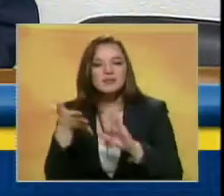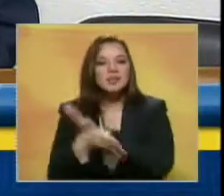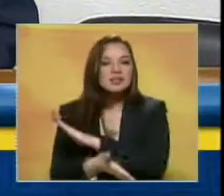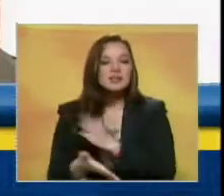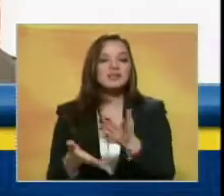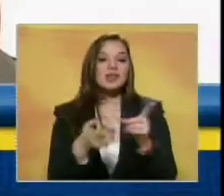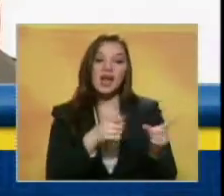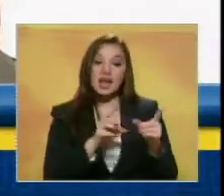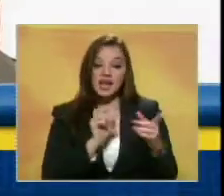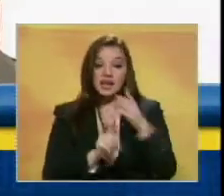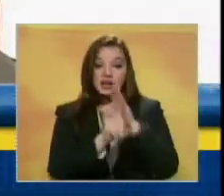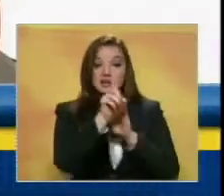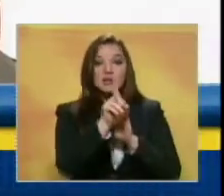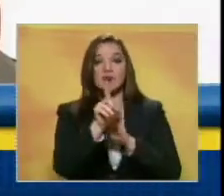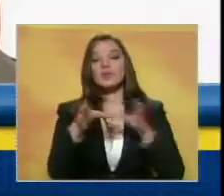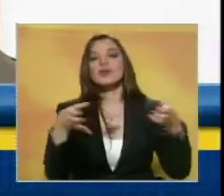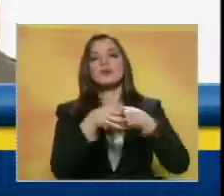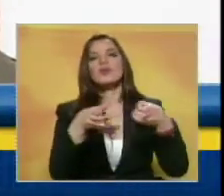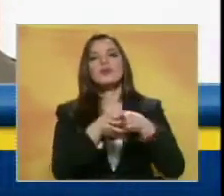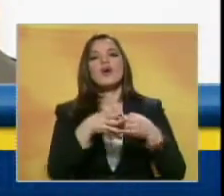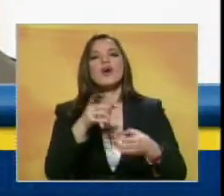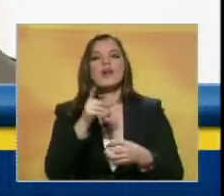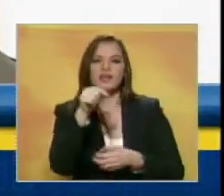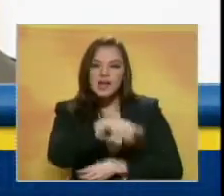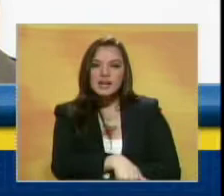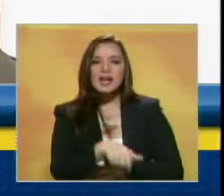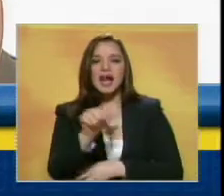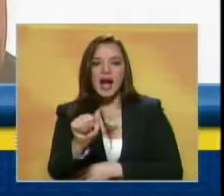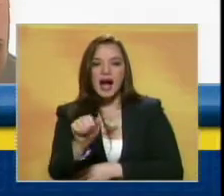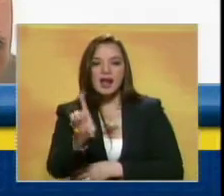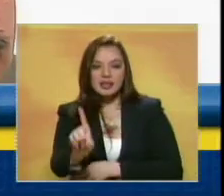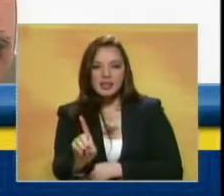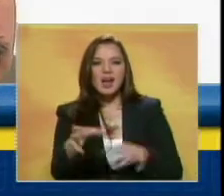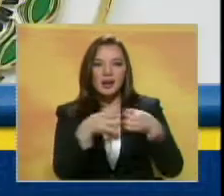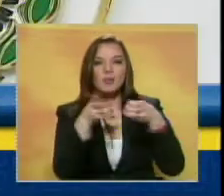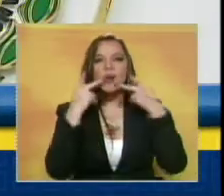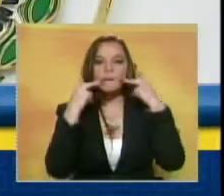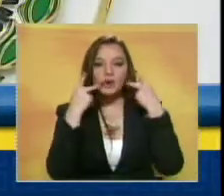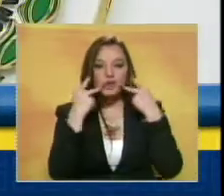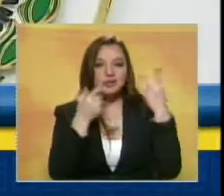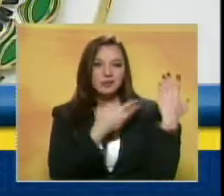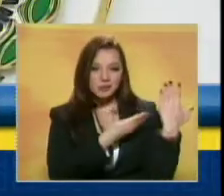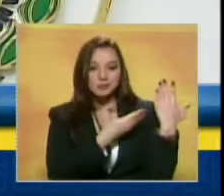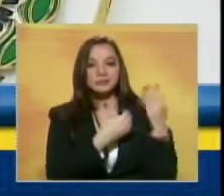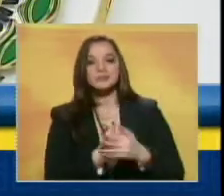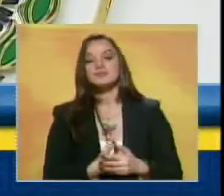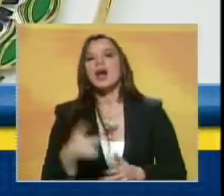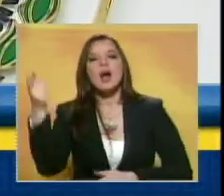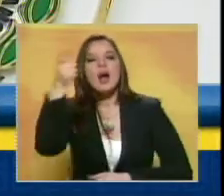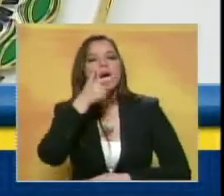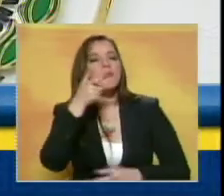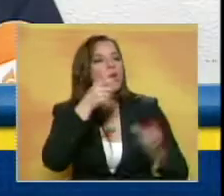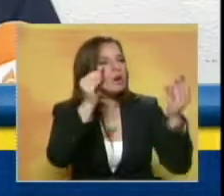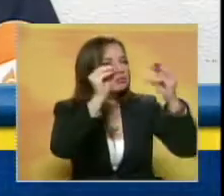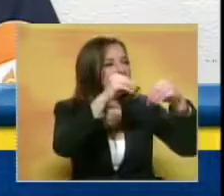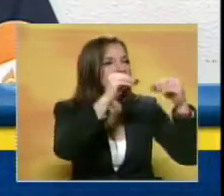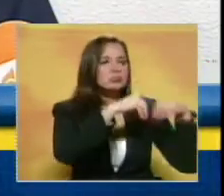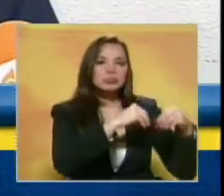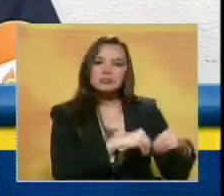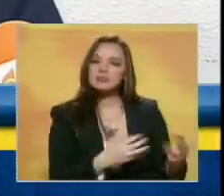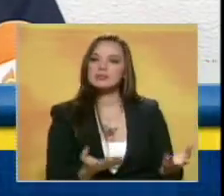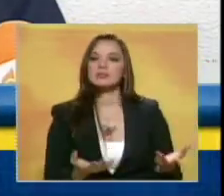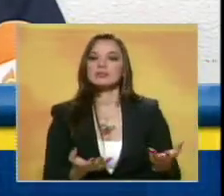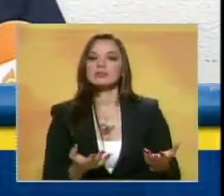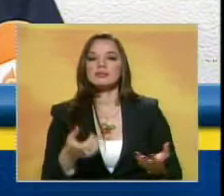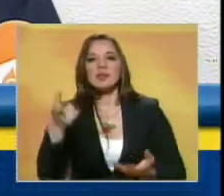se desarrolló en la sede del Partido Acción Democrática en Caracas. Anunció que la organización busca en primer lugar consenso en varios puntos estratégicos. Por la